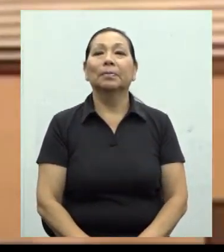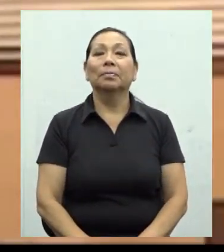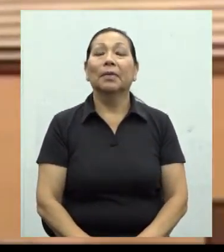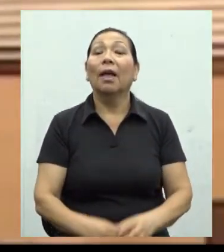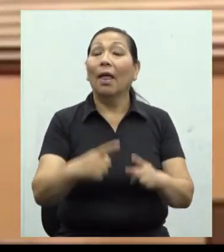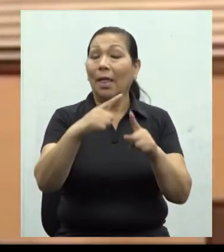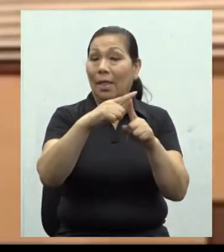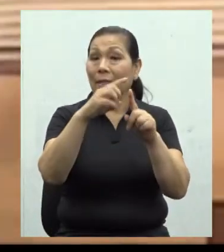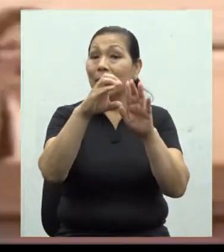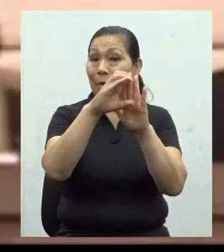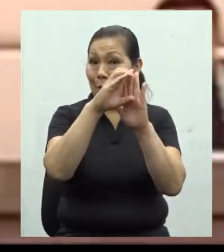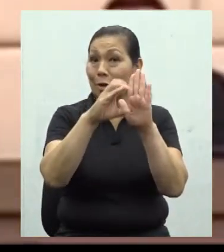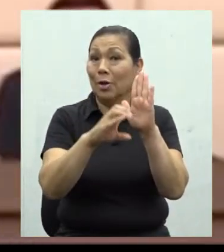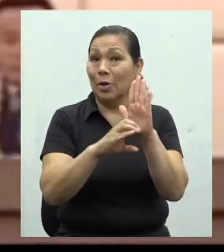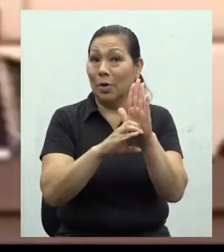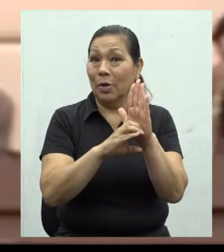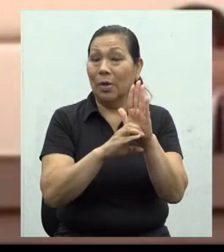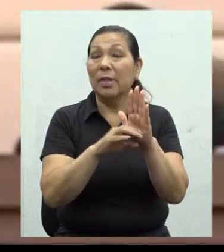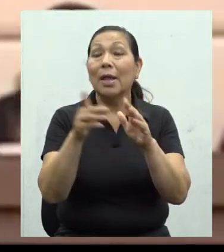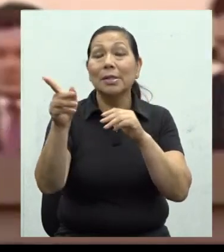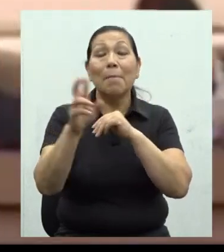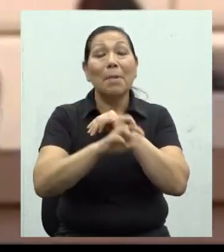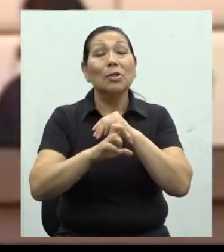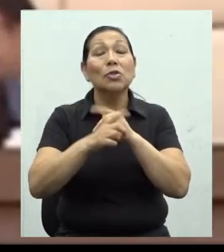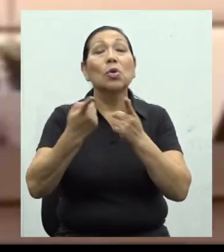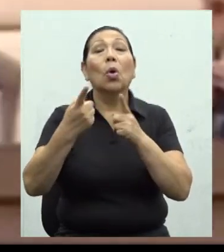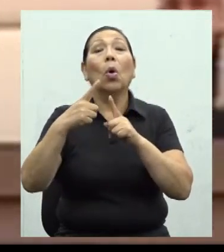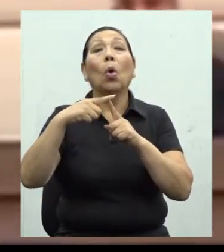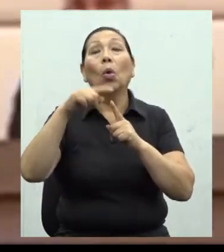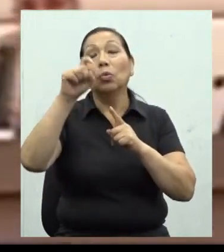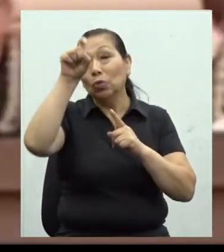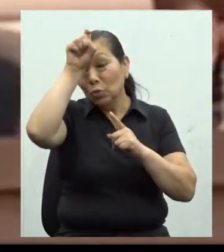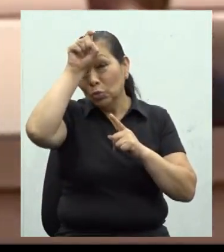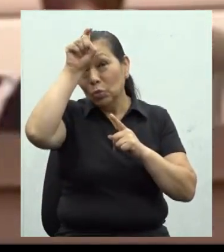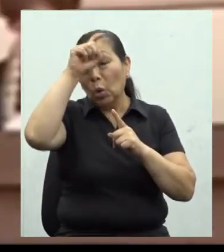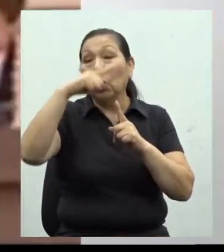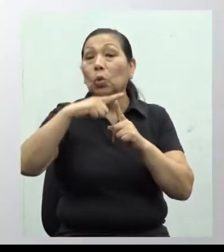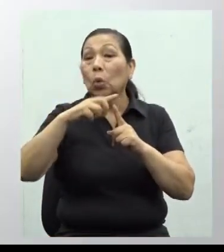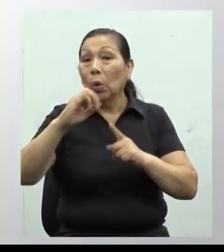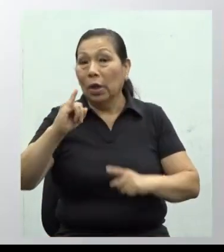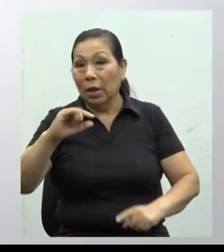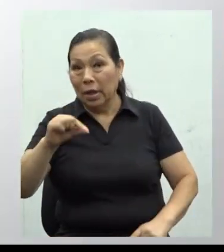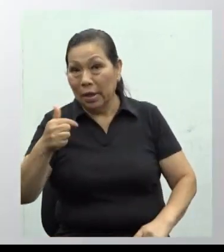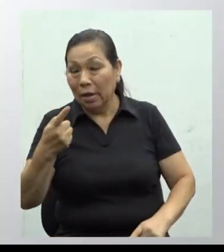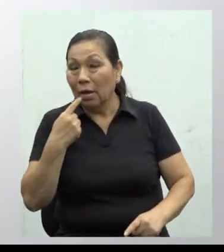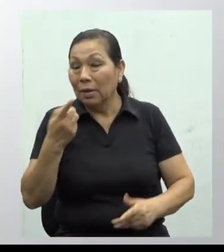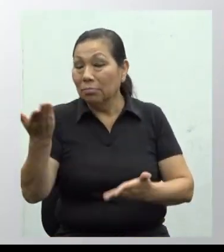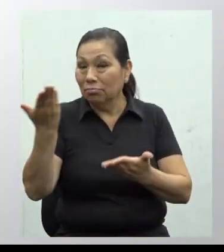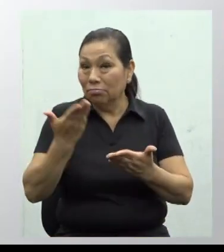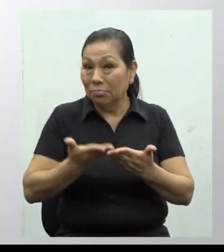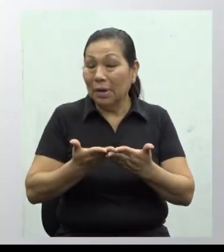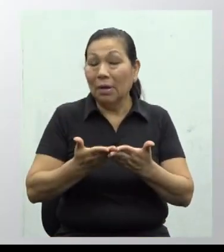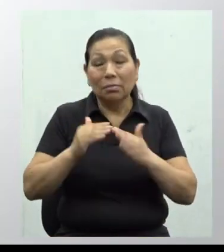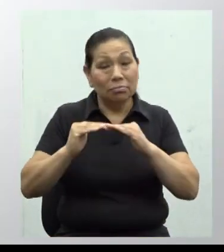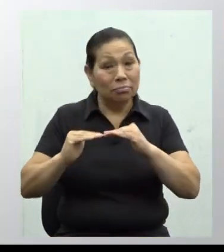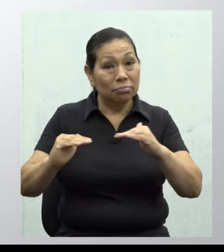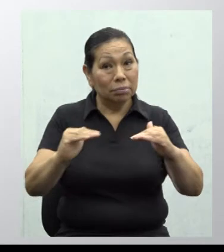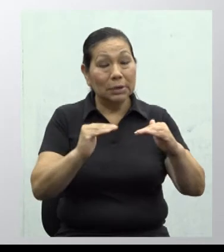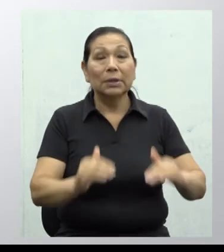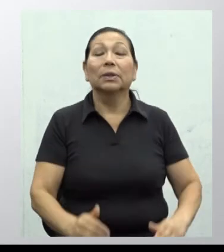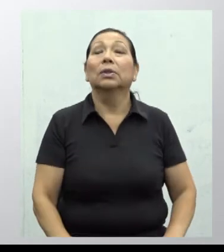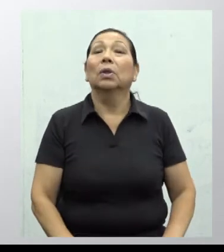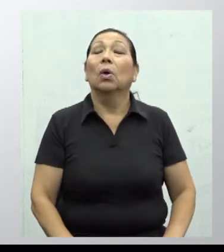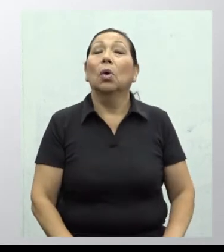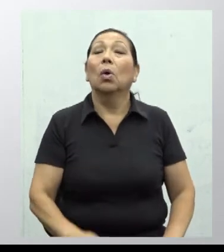El Tribunal Constitucional de Turquía declaró que el bloqueo por parte del gobierno a la enciclopedia en línea